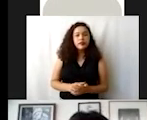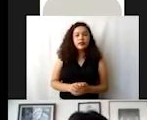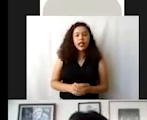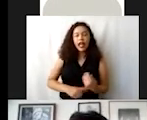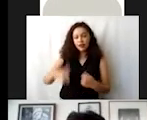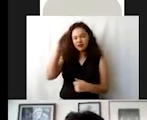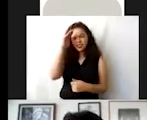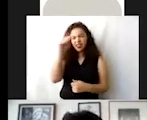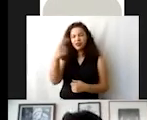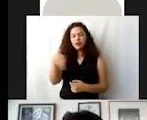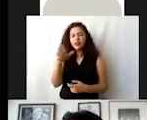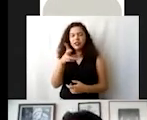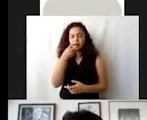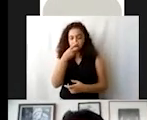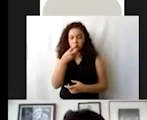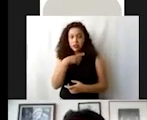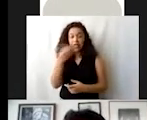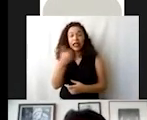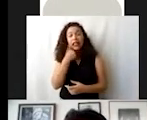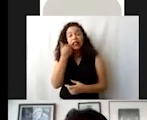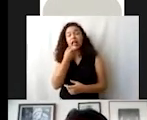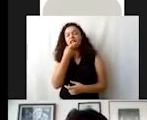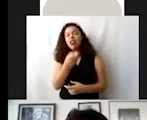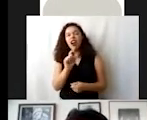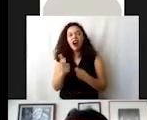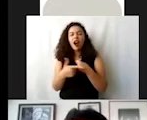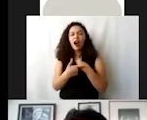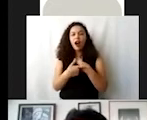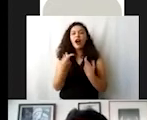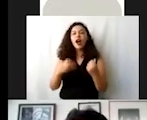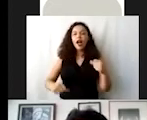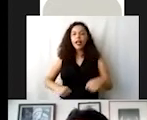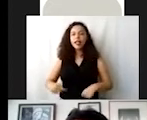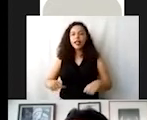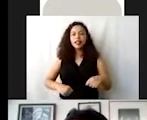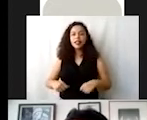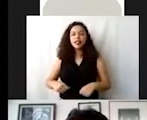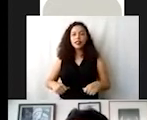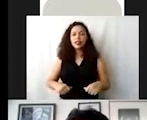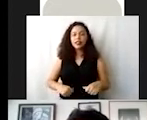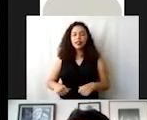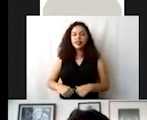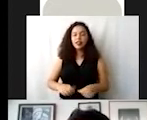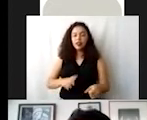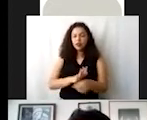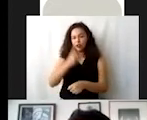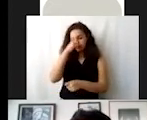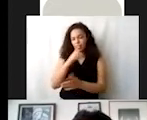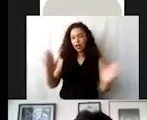nos quisiera comentar cuáles son las actividades para que participemos un poquito en relación